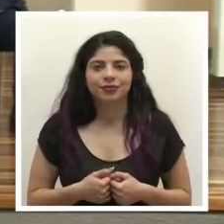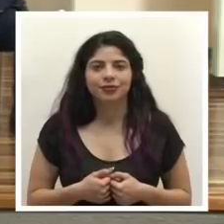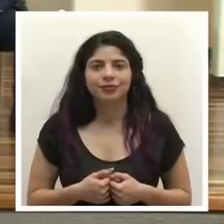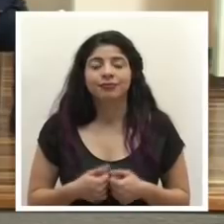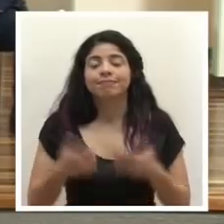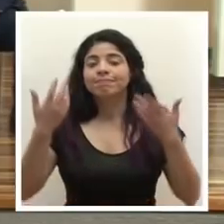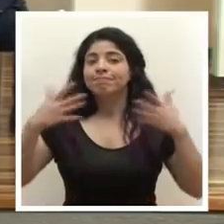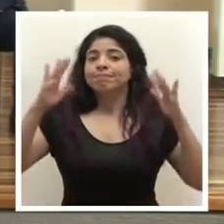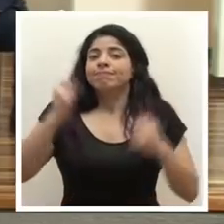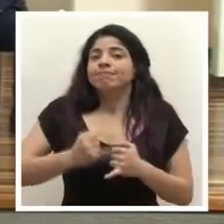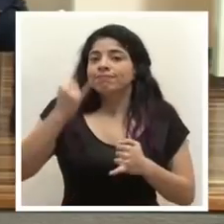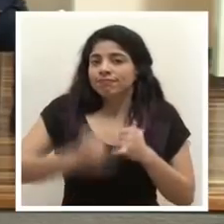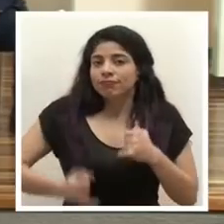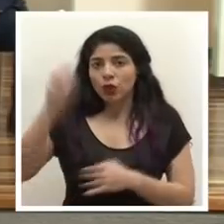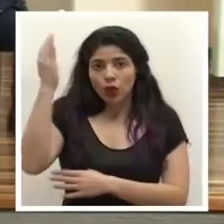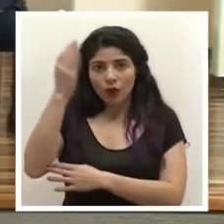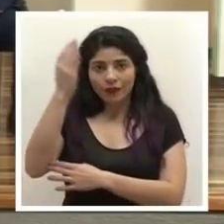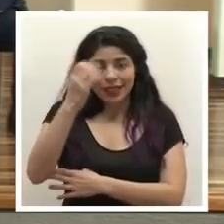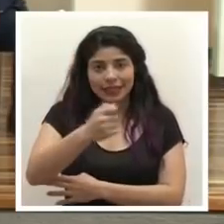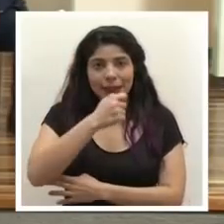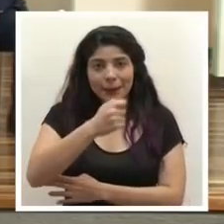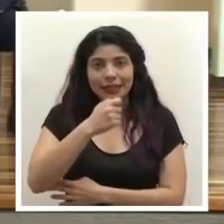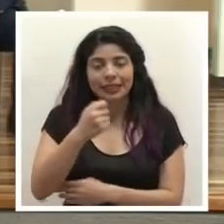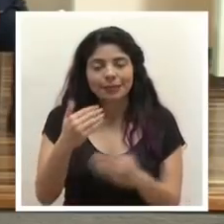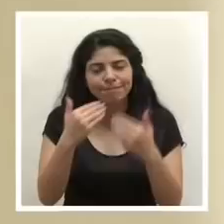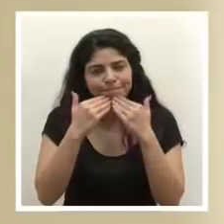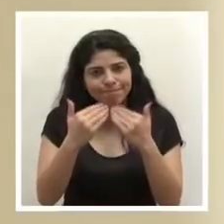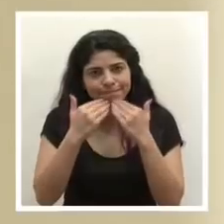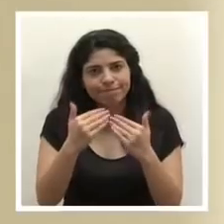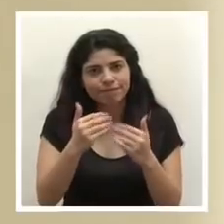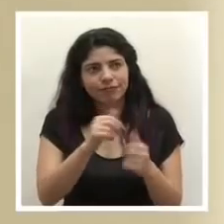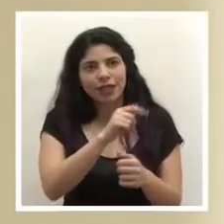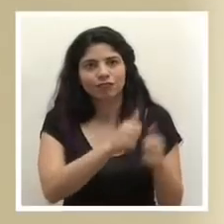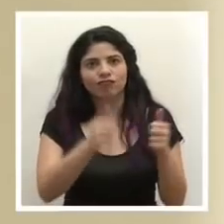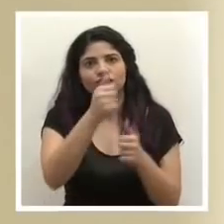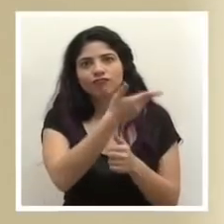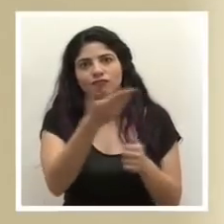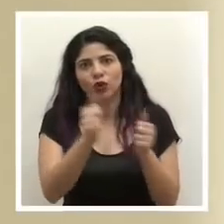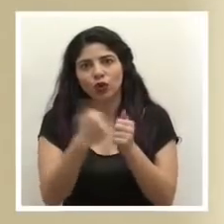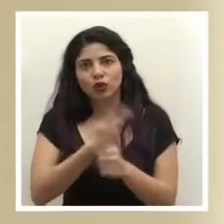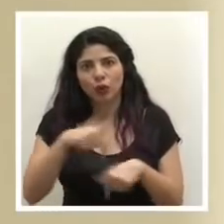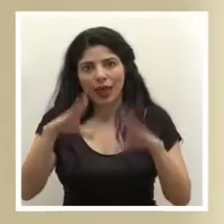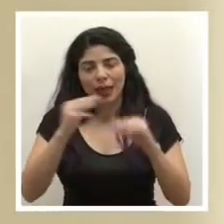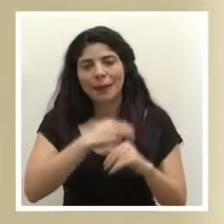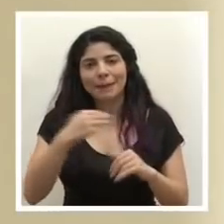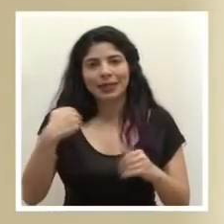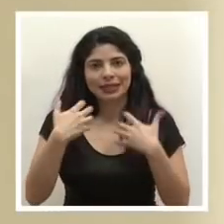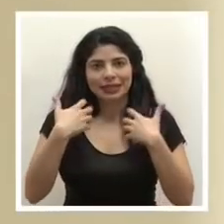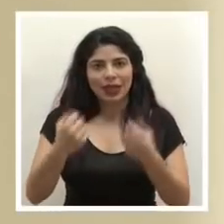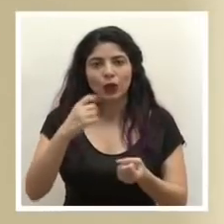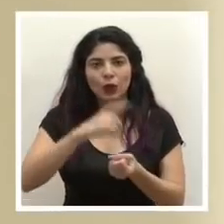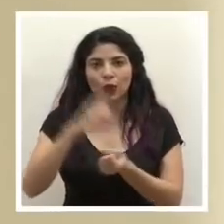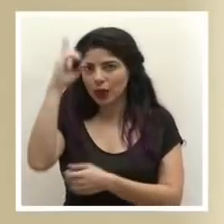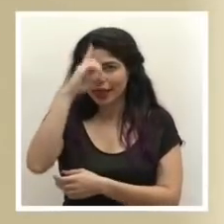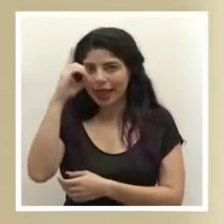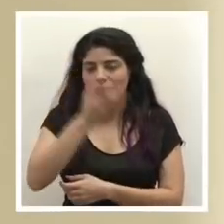damos por concluida esta conferencia de prensa agradecemos a los jerarcas que nos acompañaron esta tarde al ministro de salud el doctor Daniel